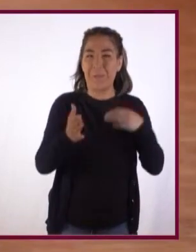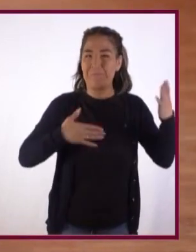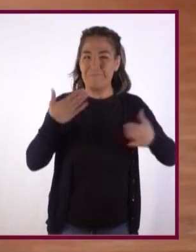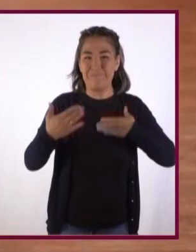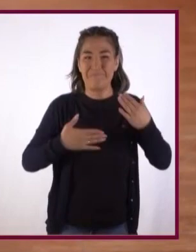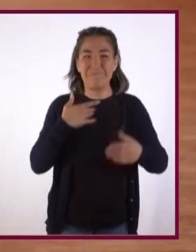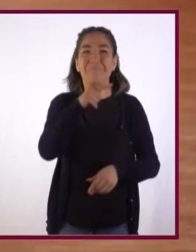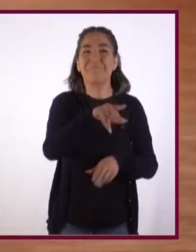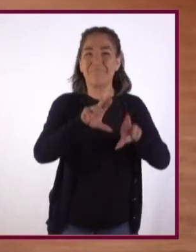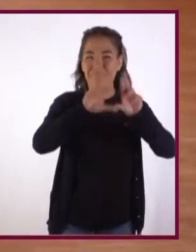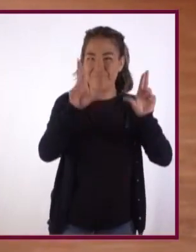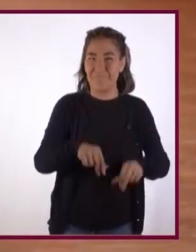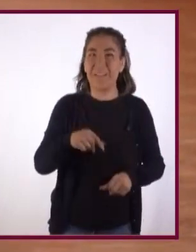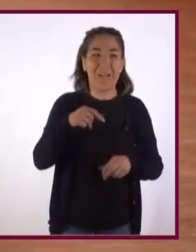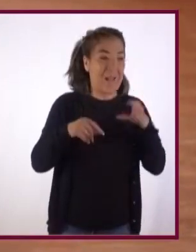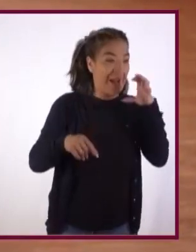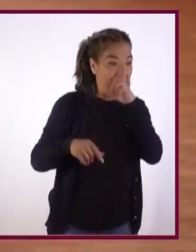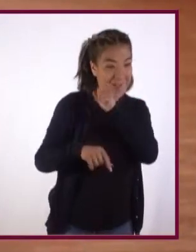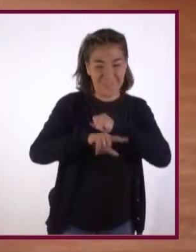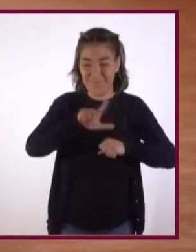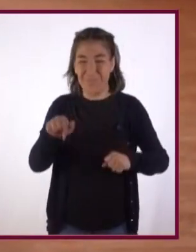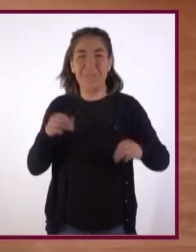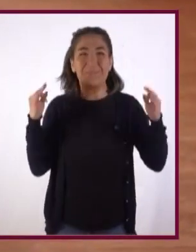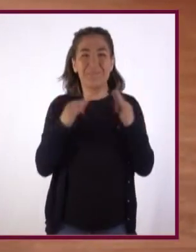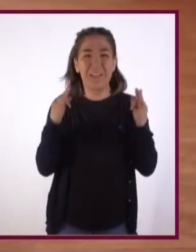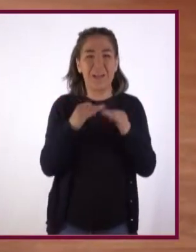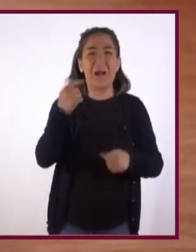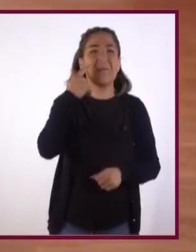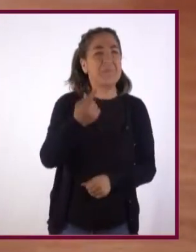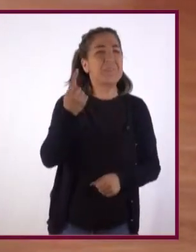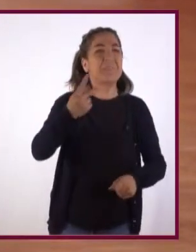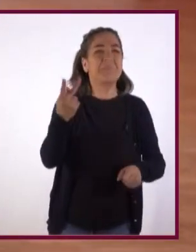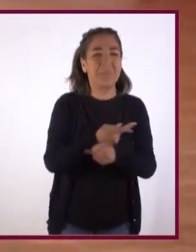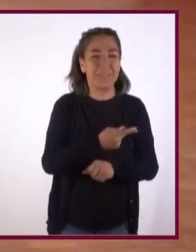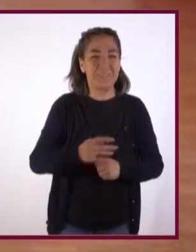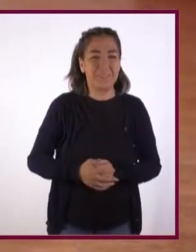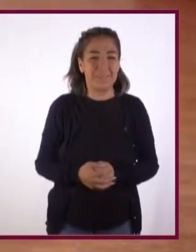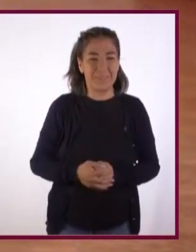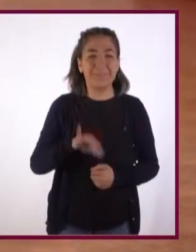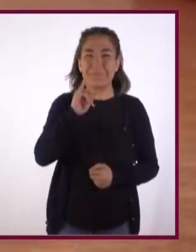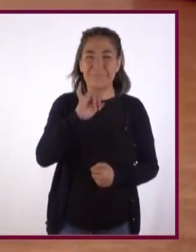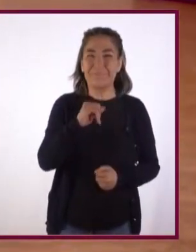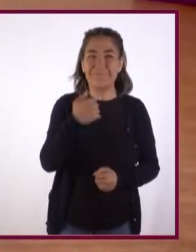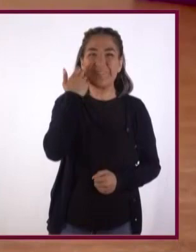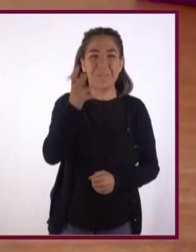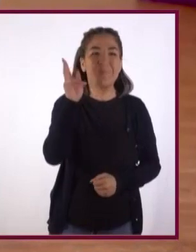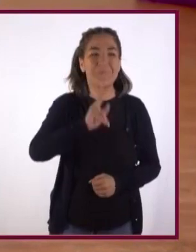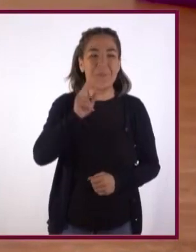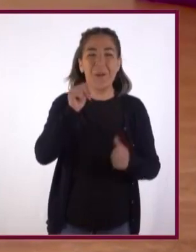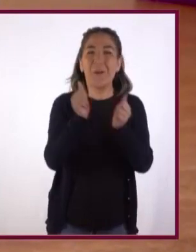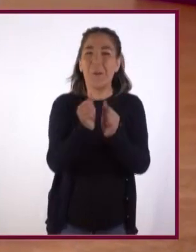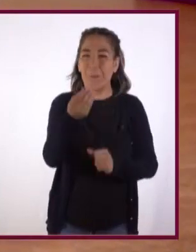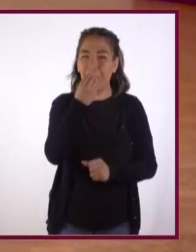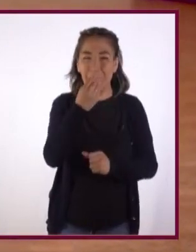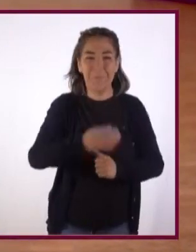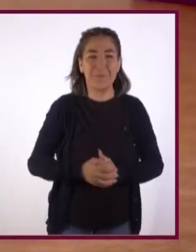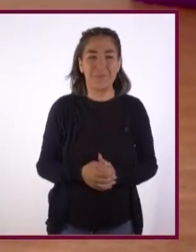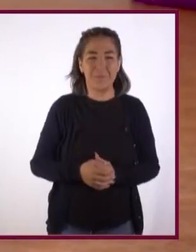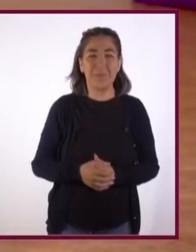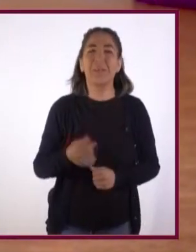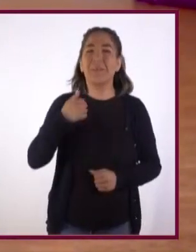vamos a divertir mucho congelando en caliente, hermana. Vamos a ver qué pasa congelando varios alimentos. Me encanta experimentar con